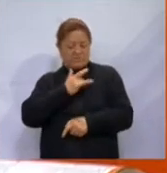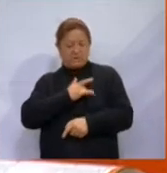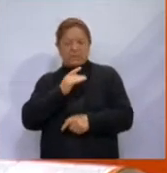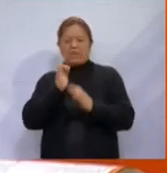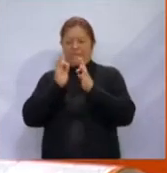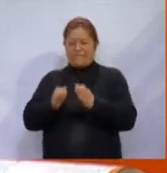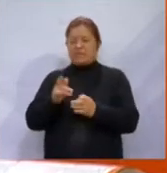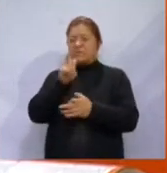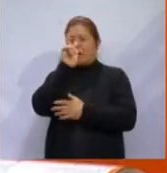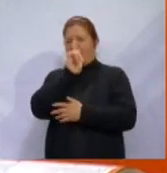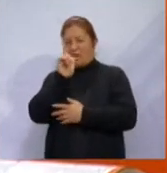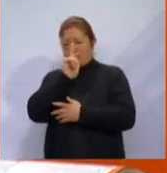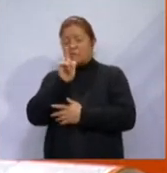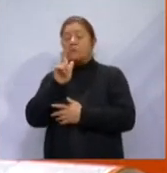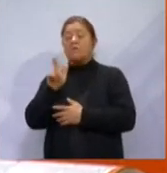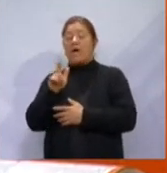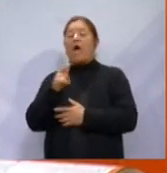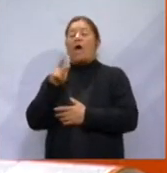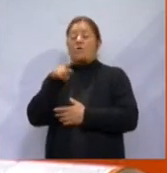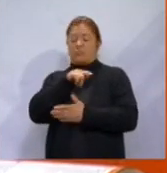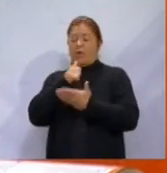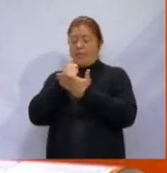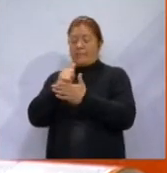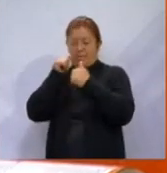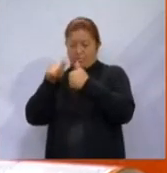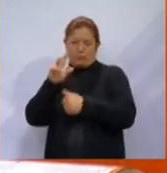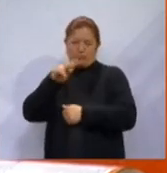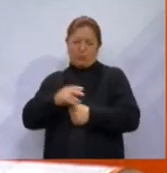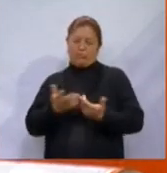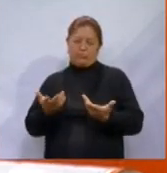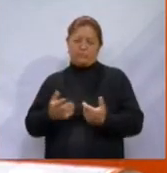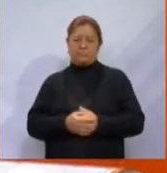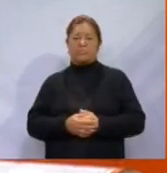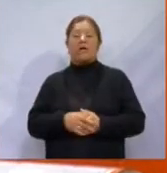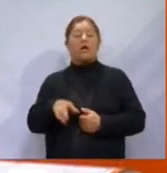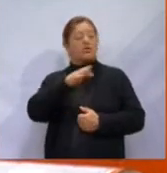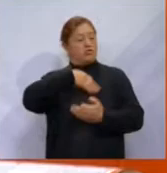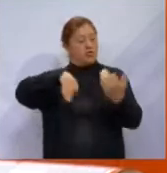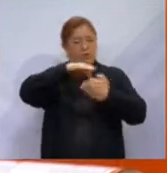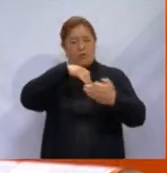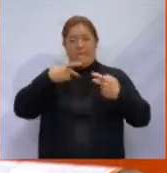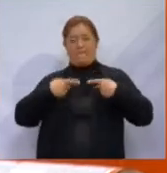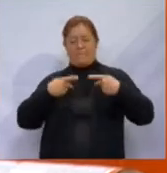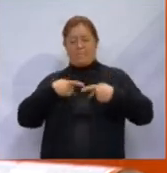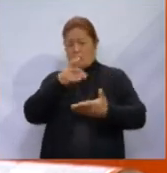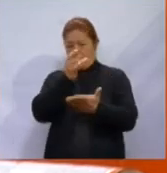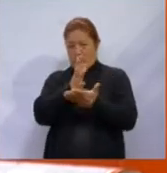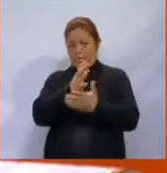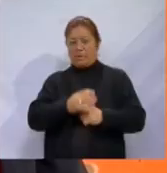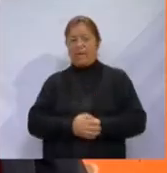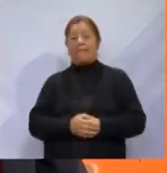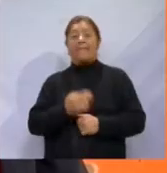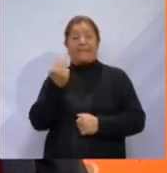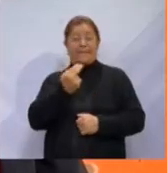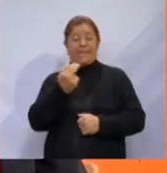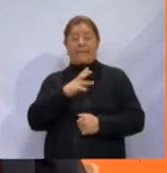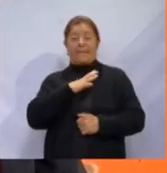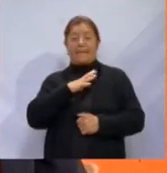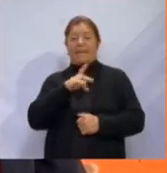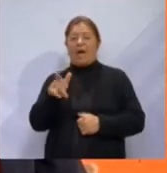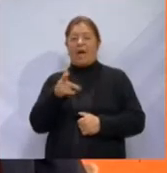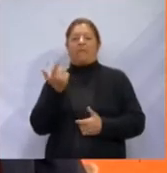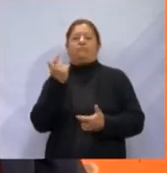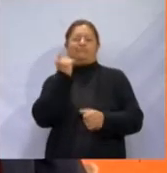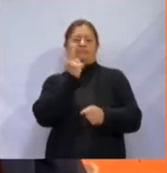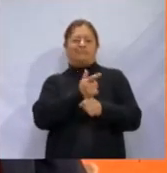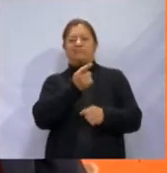emocionales, lingüísticas, no brindarán esa atención. Todas las personas somos únicas, no necesariamente teniendo un